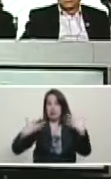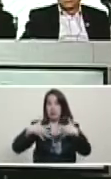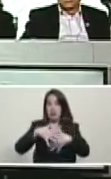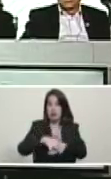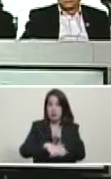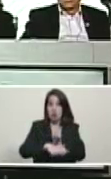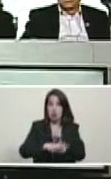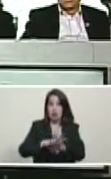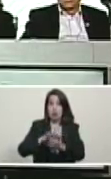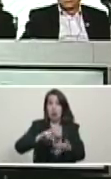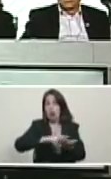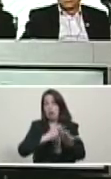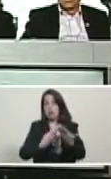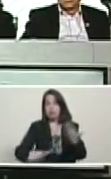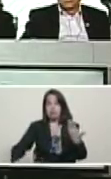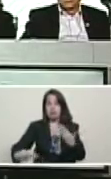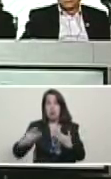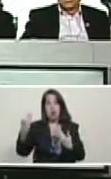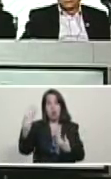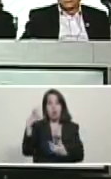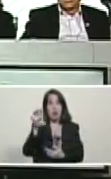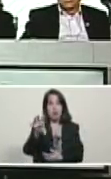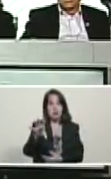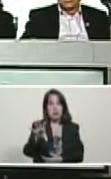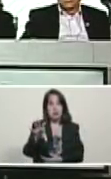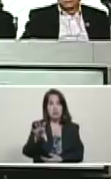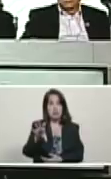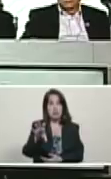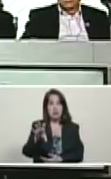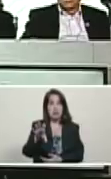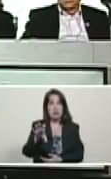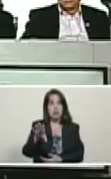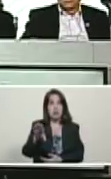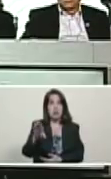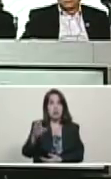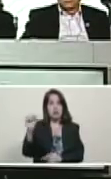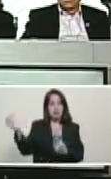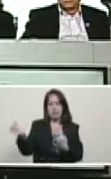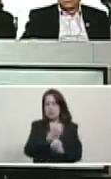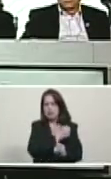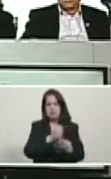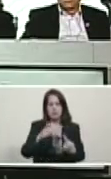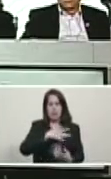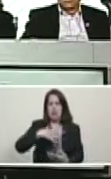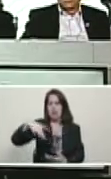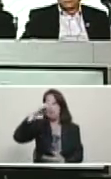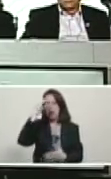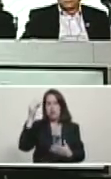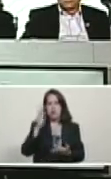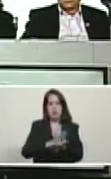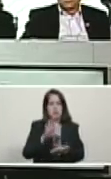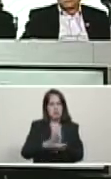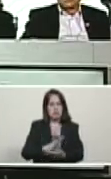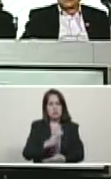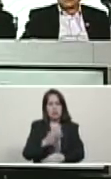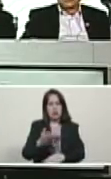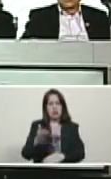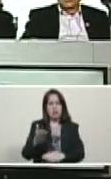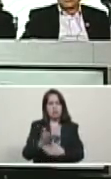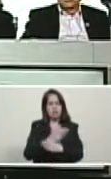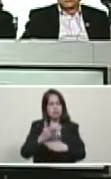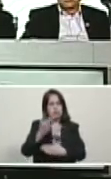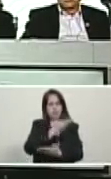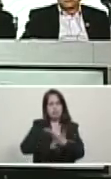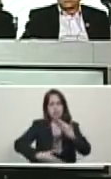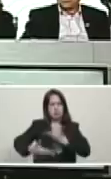binacionales y violatoria del espíritu de convivencia y hermandad del pueblo